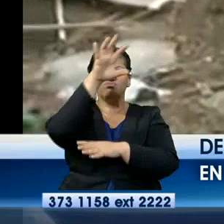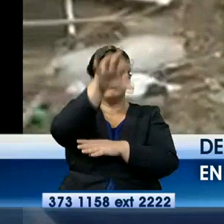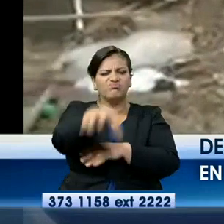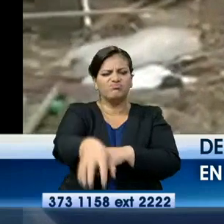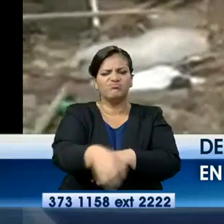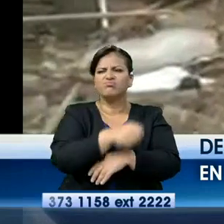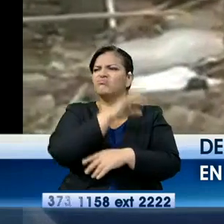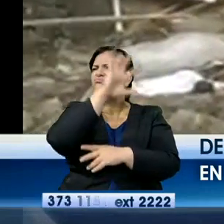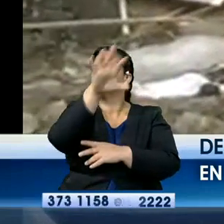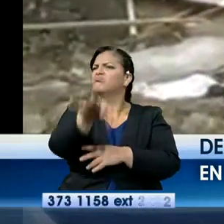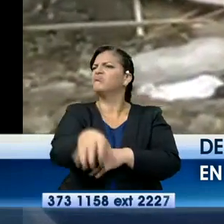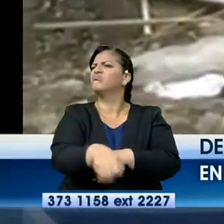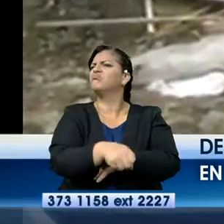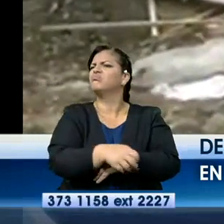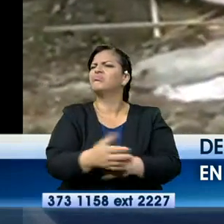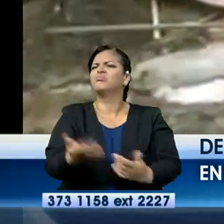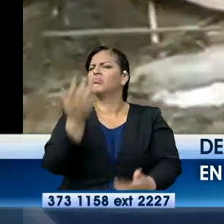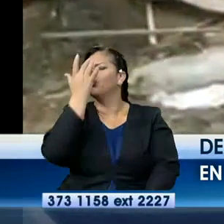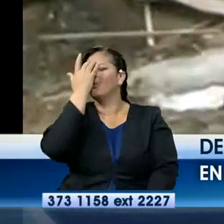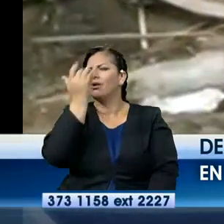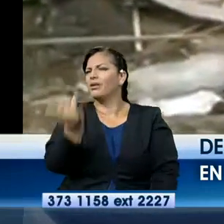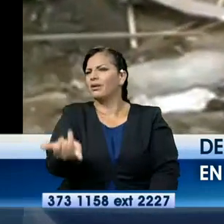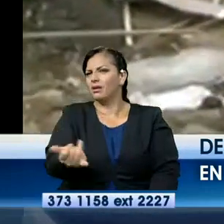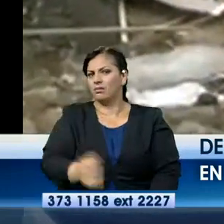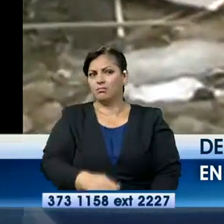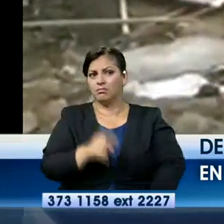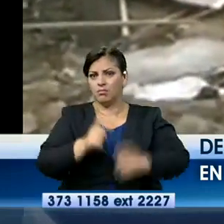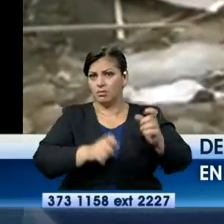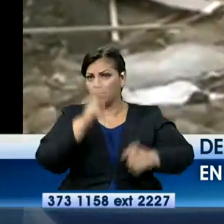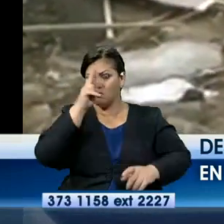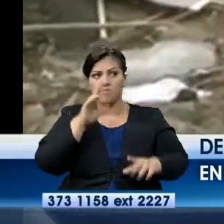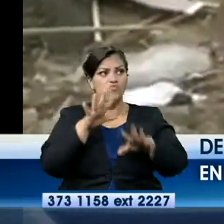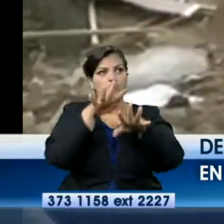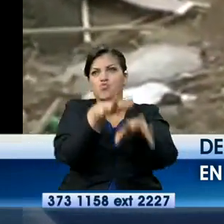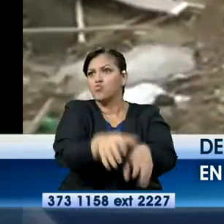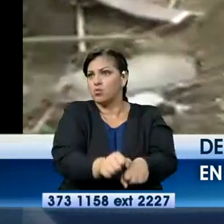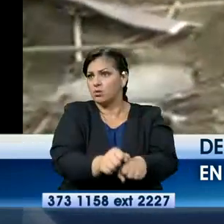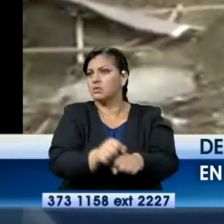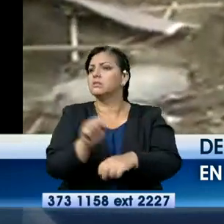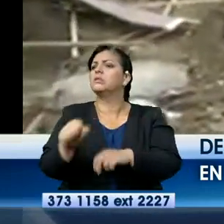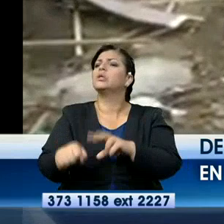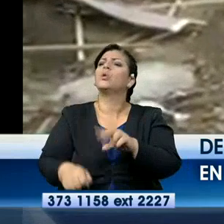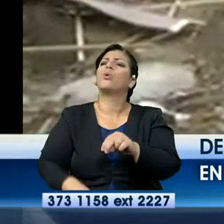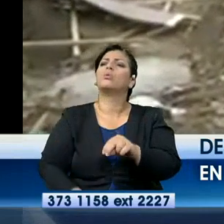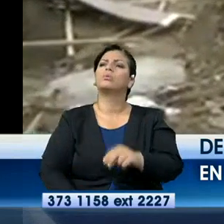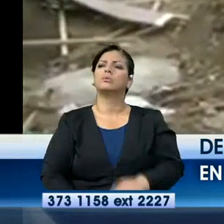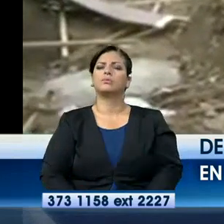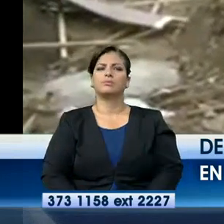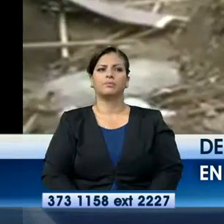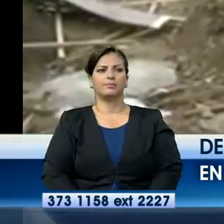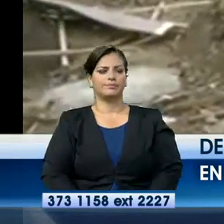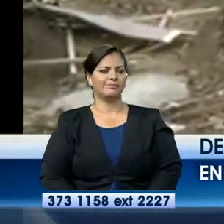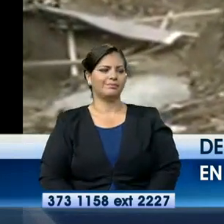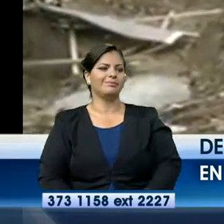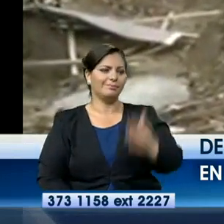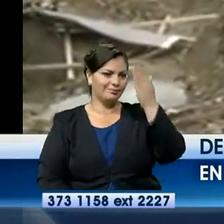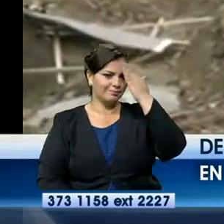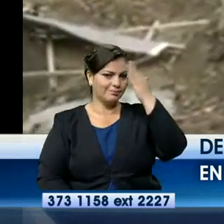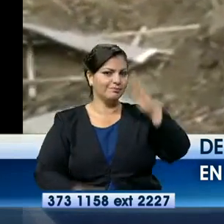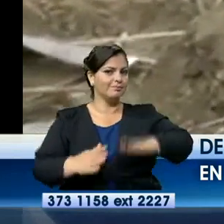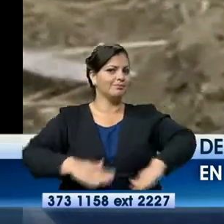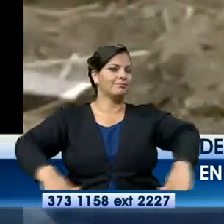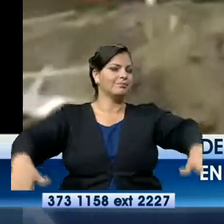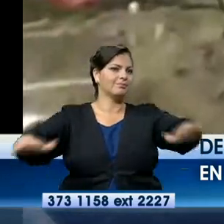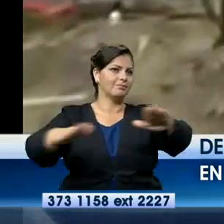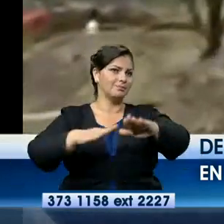desde la madrugada de hoy, ¿a qué responde? ¿Son asentamientos humanos irregulares en este punto? Bueno, como usted conoce, esto es propiedad privada.